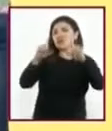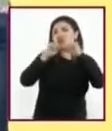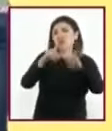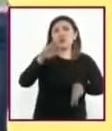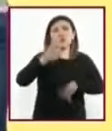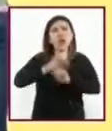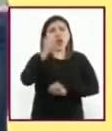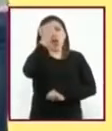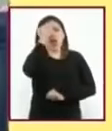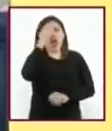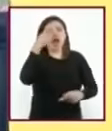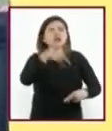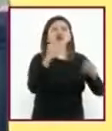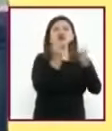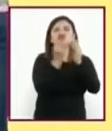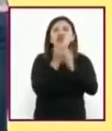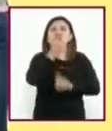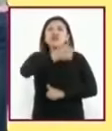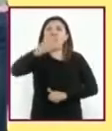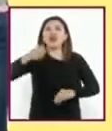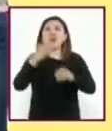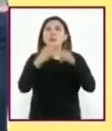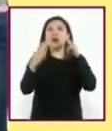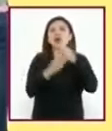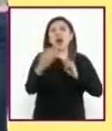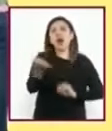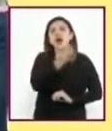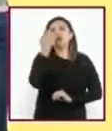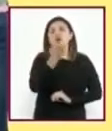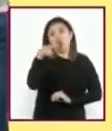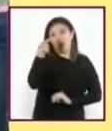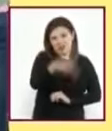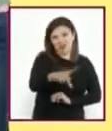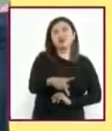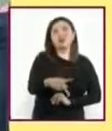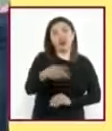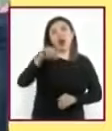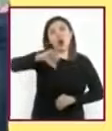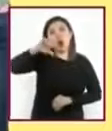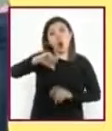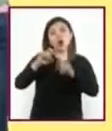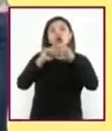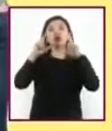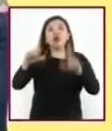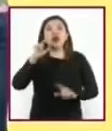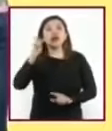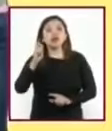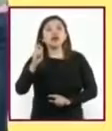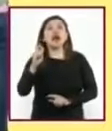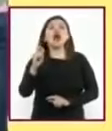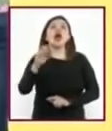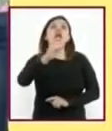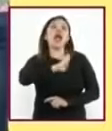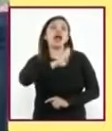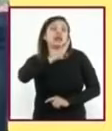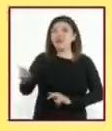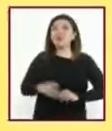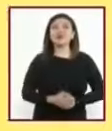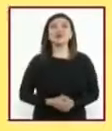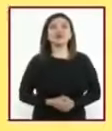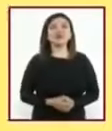acercamiento a los contenidos de las asignaturas que estudian en la escuela. En esta ocasión es el turno de Lengua Materna